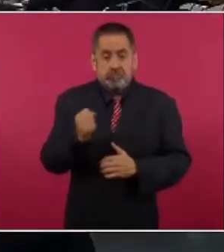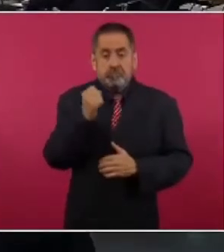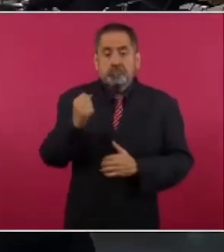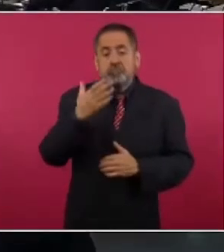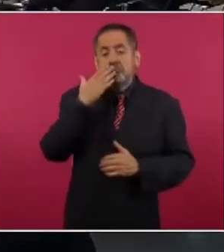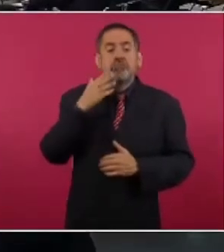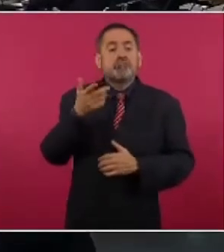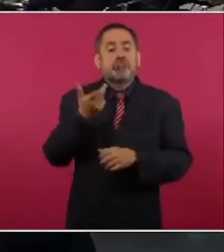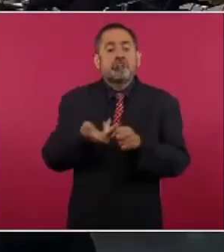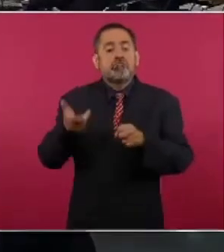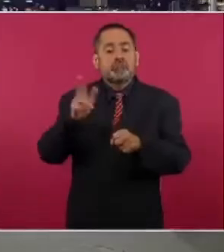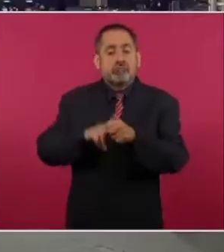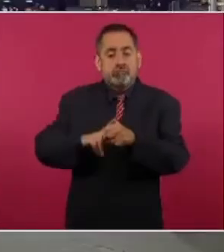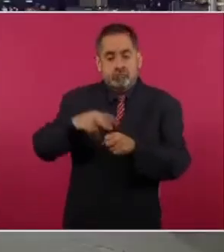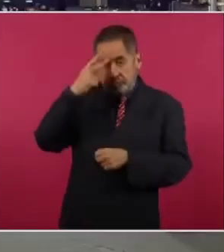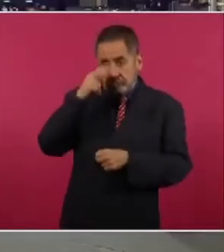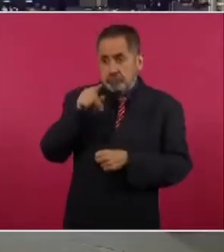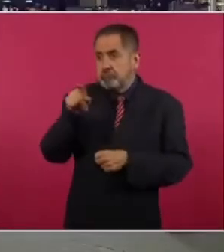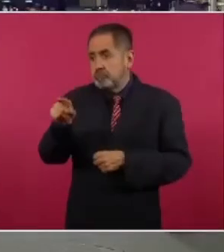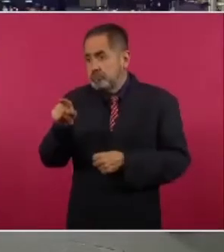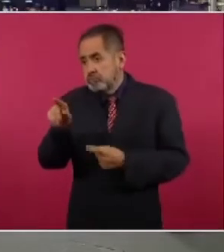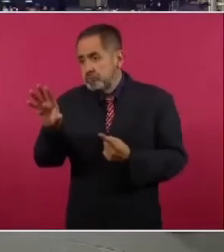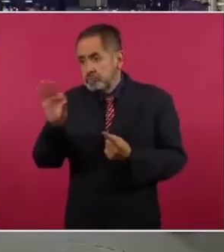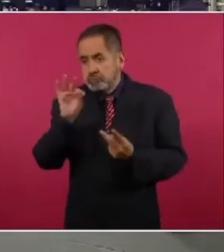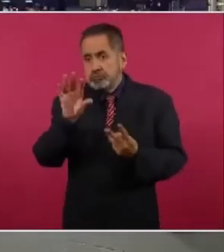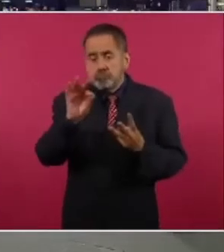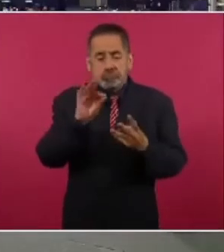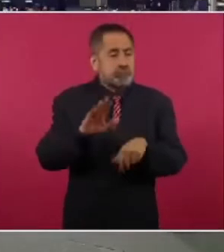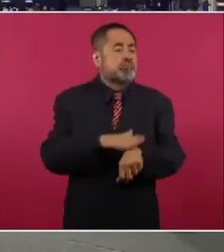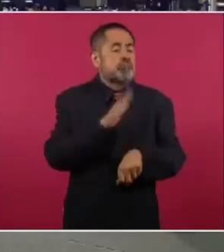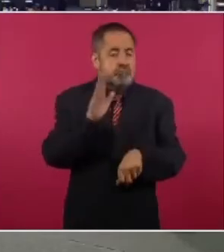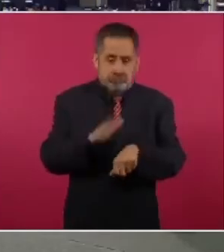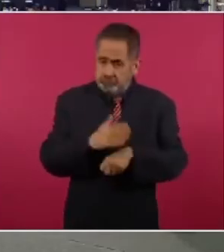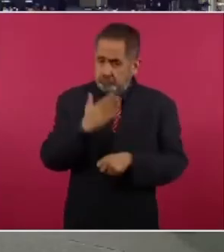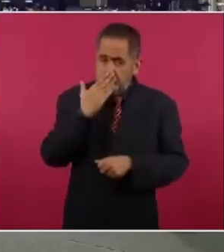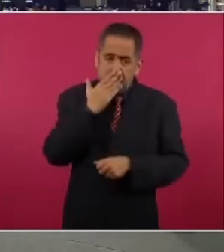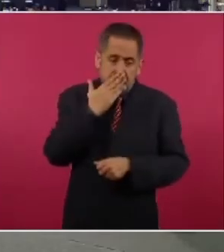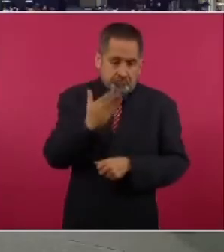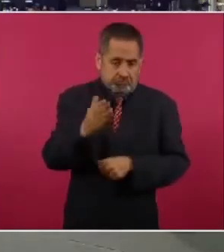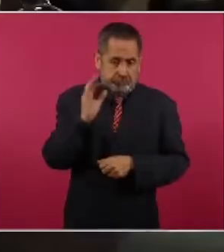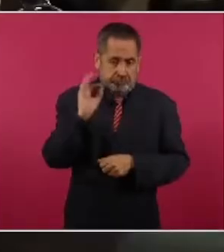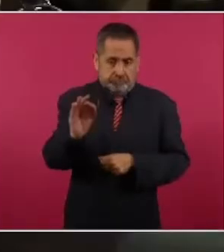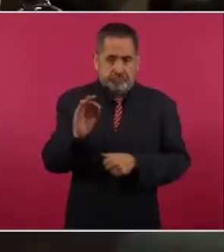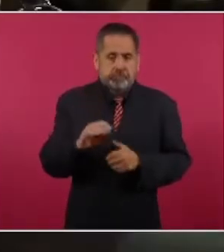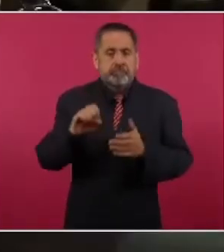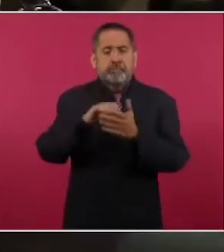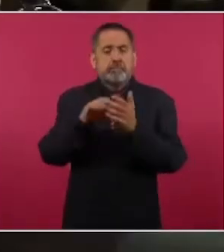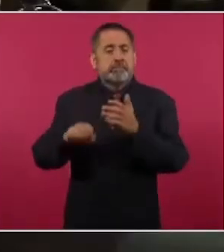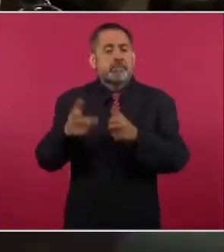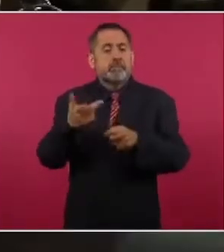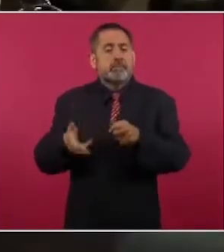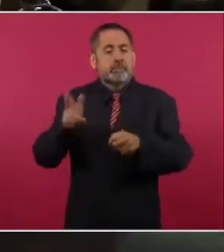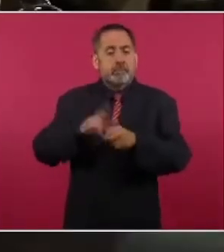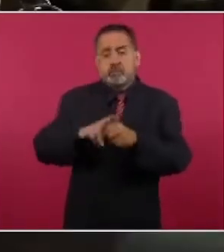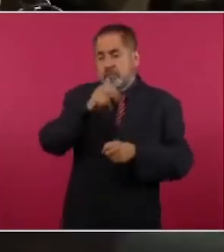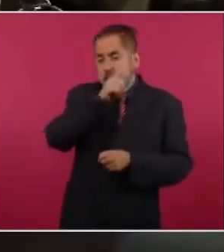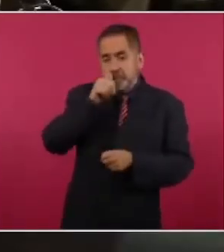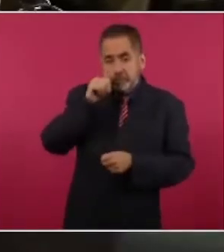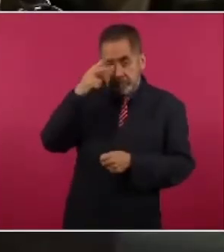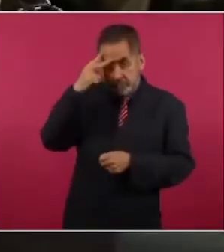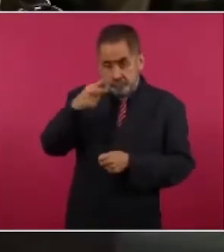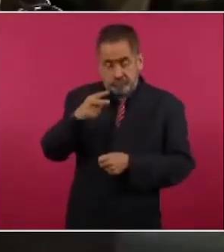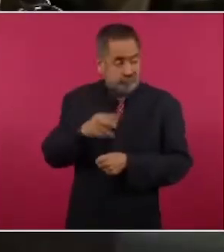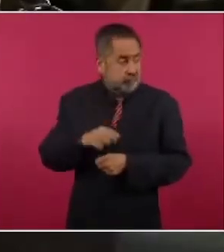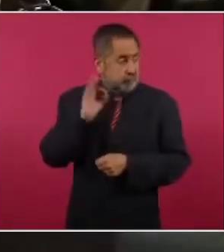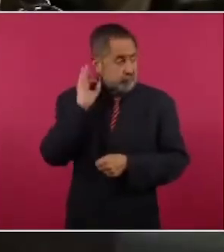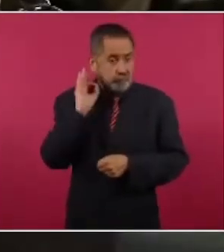hospitales mexicanos han sido seleccionados con muy buenos números. Por ejemplo, el Hospital Juárez de México es uno de